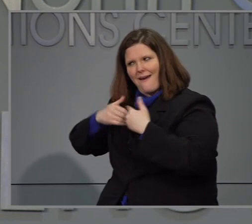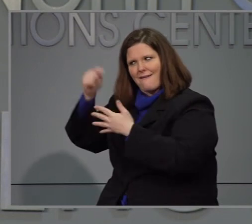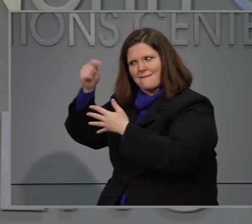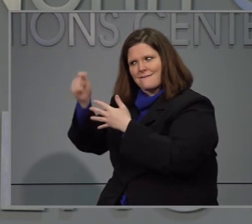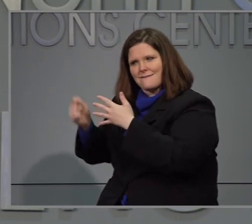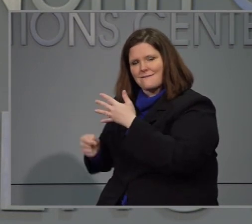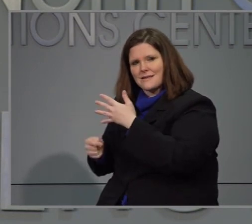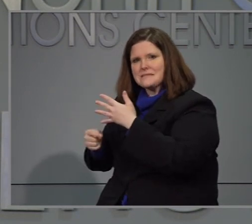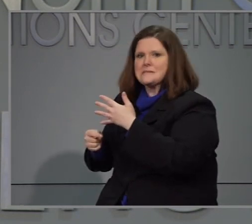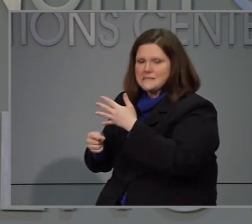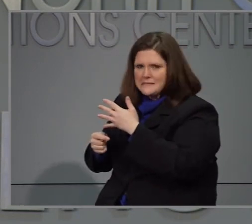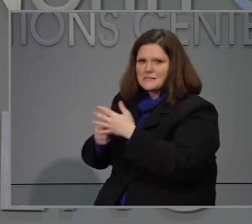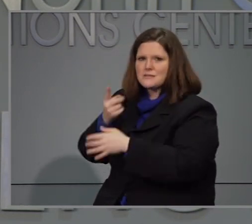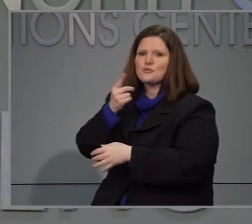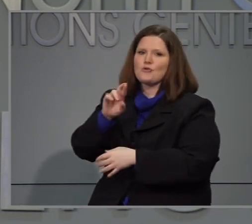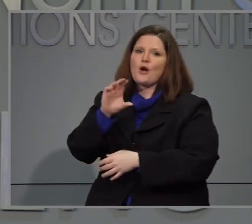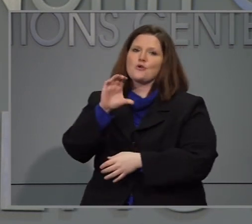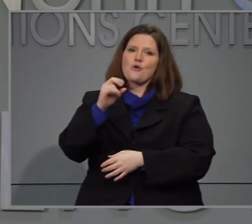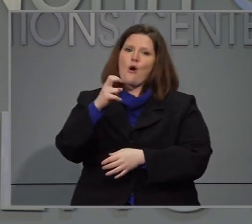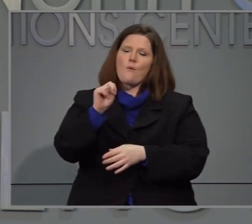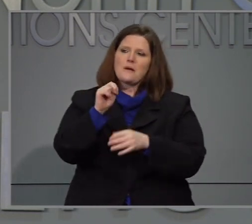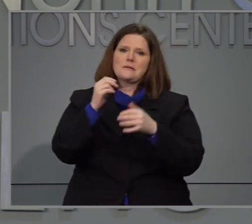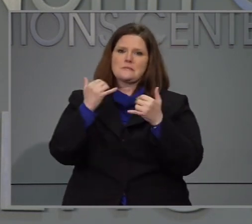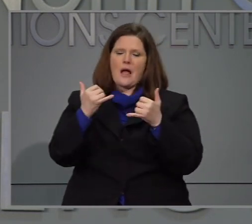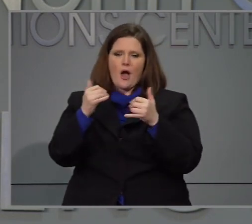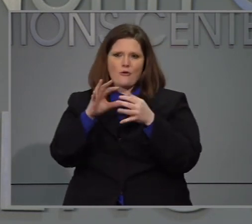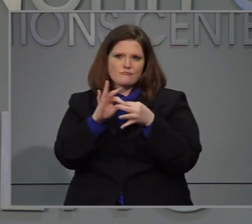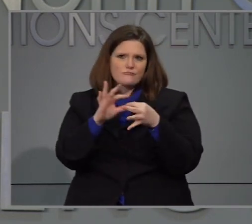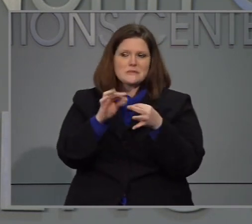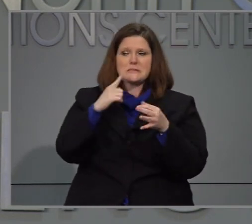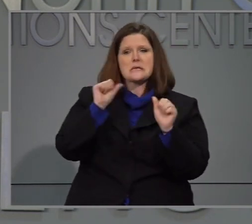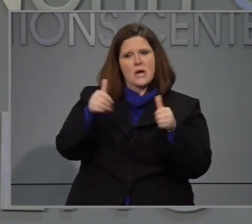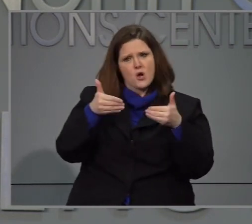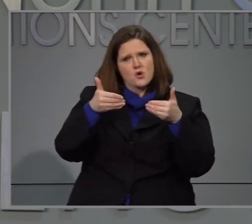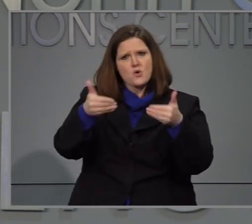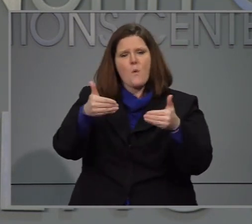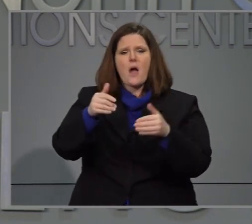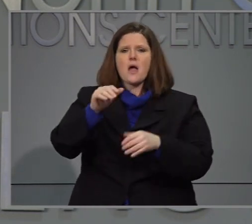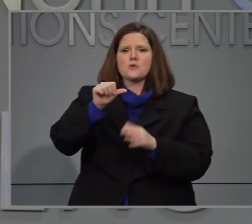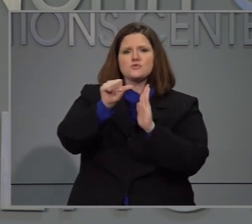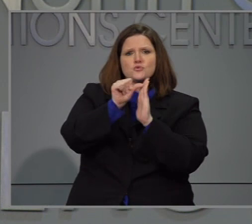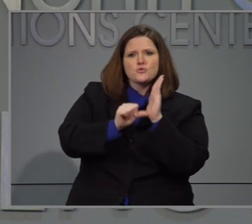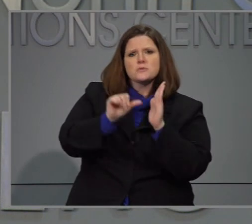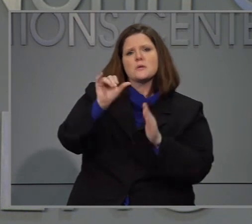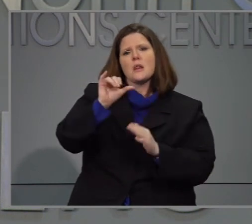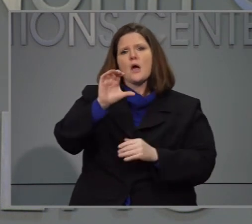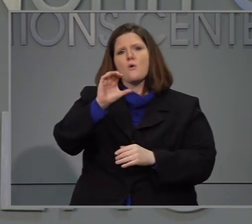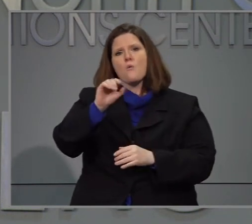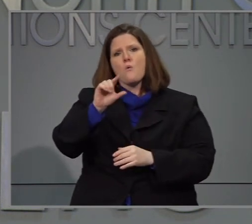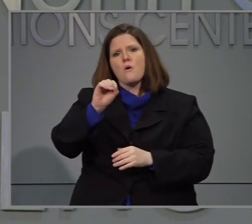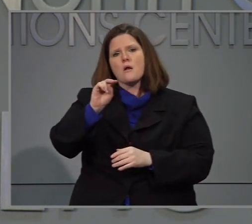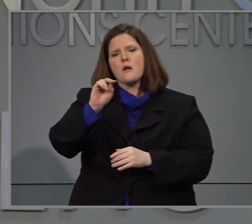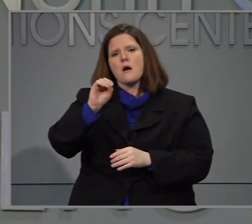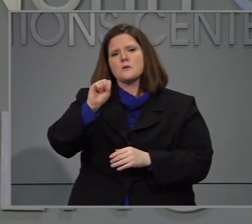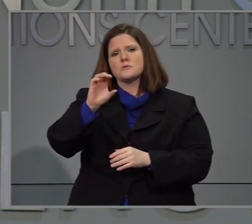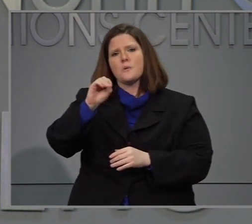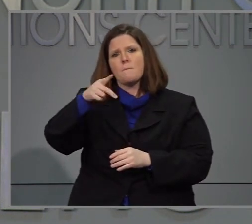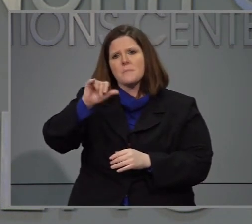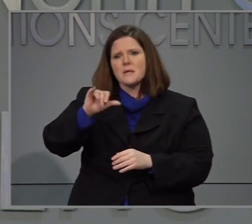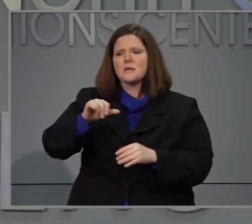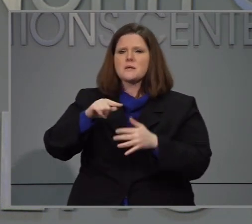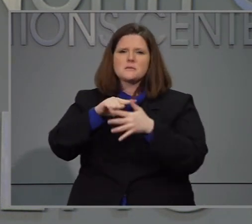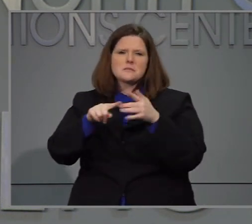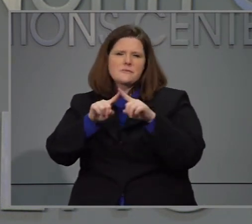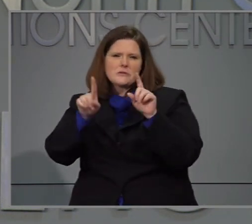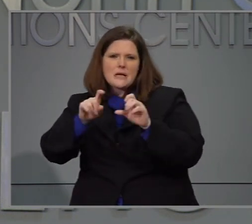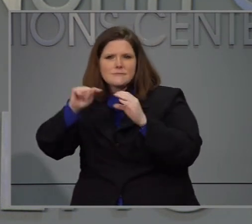Los hospitales ya están empezando a hacer más tipos de operaciones como colonoscopías para